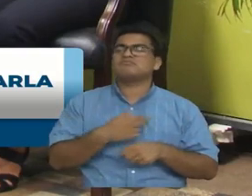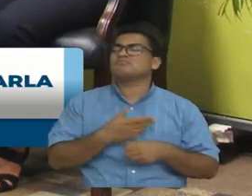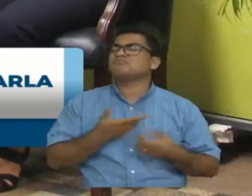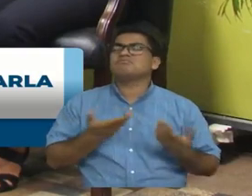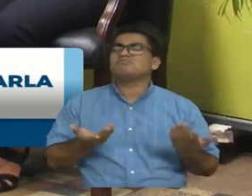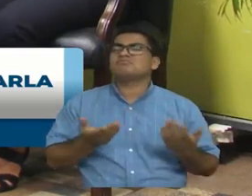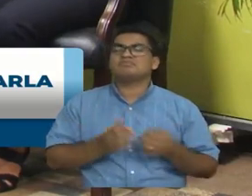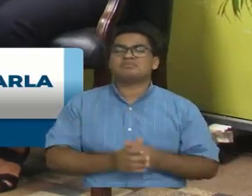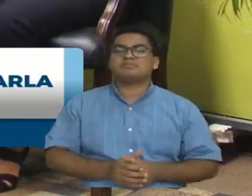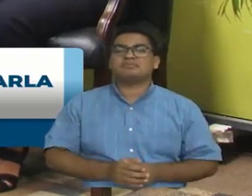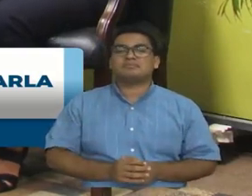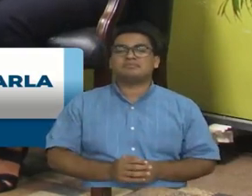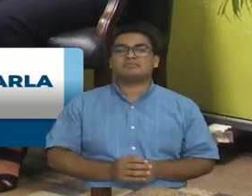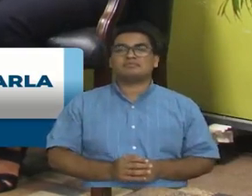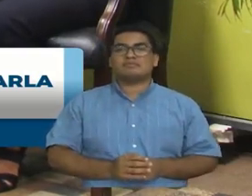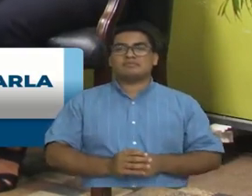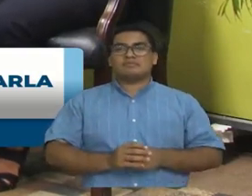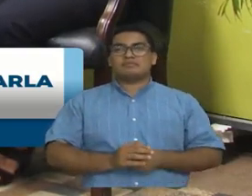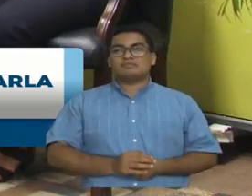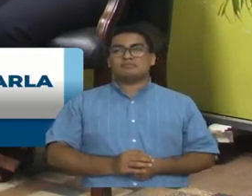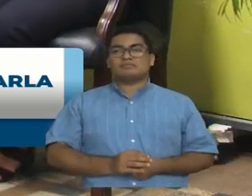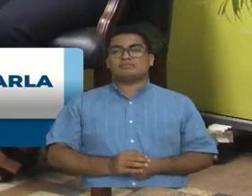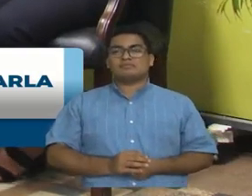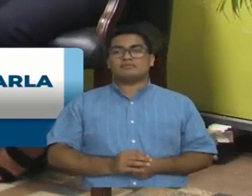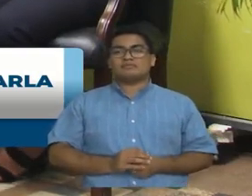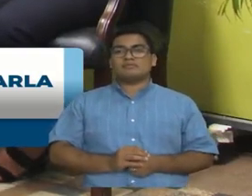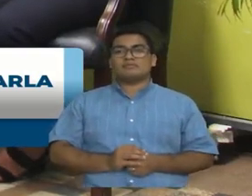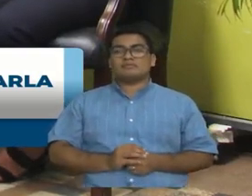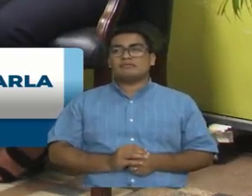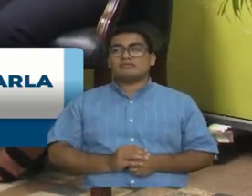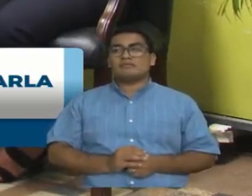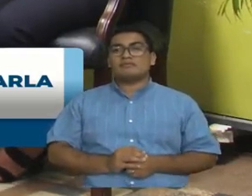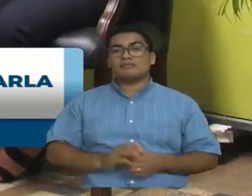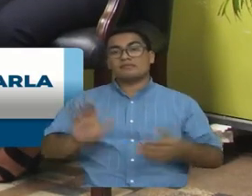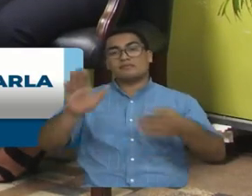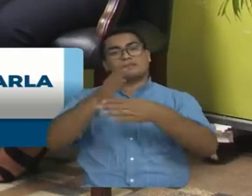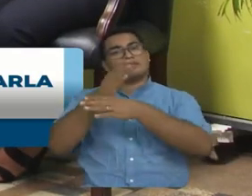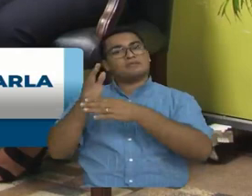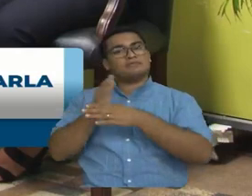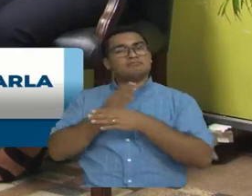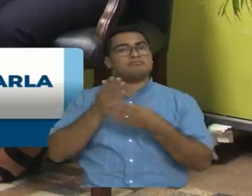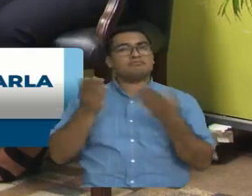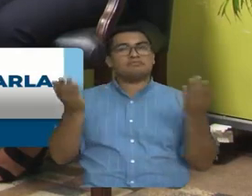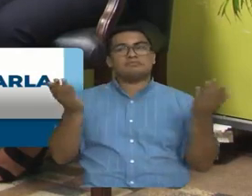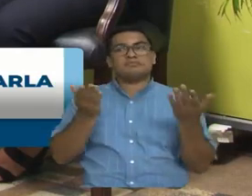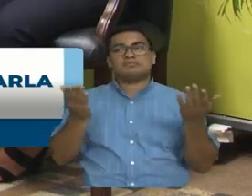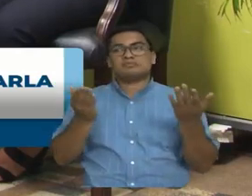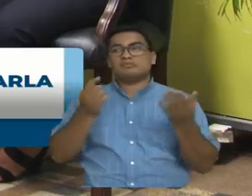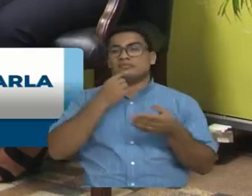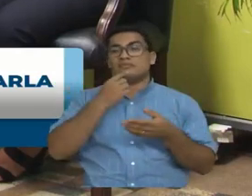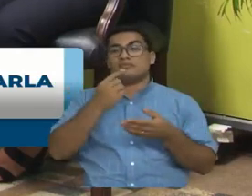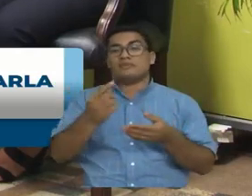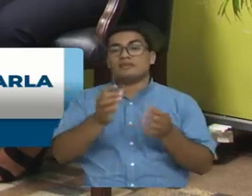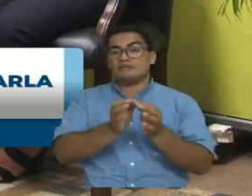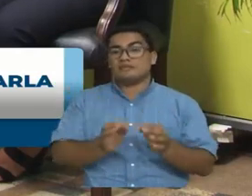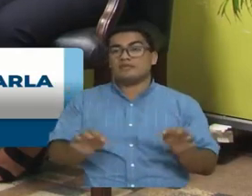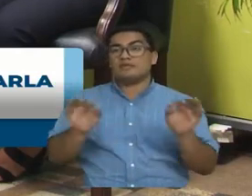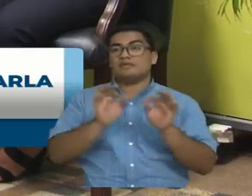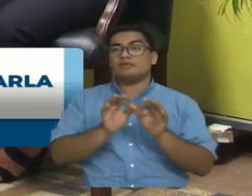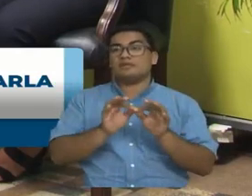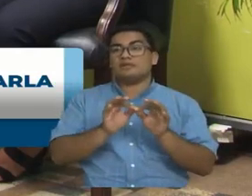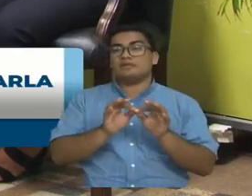hacer? ¿Cuándo ha identificado al niño? Perfecto, en todos los sectores, ¿verdad? Remitirlo a la